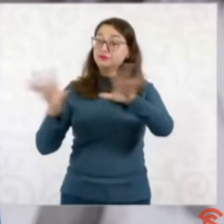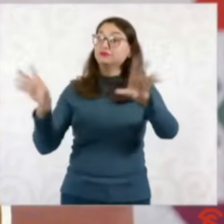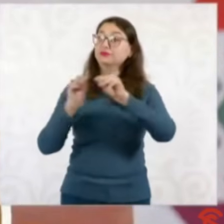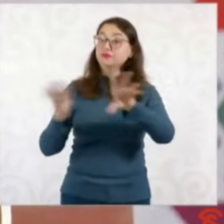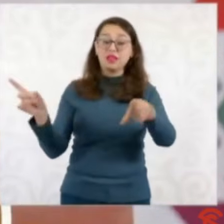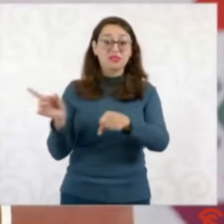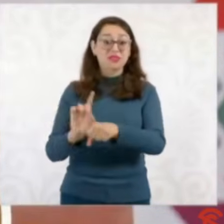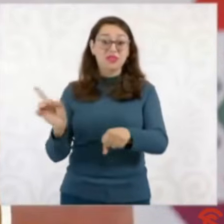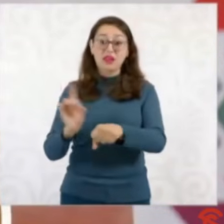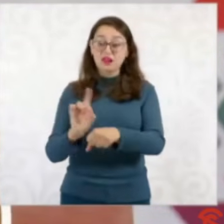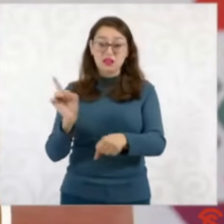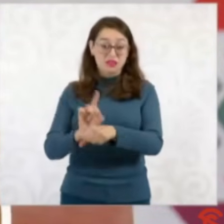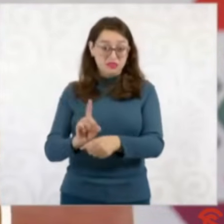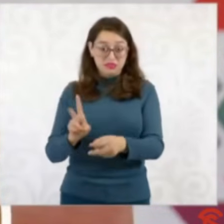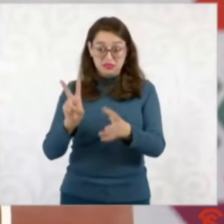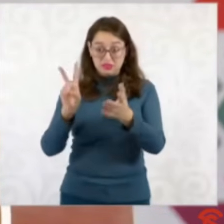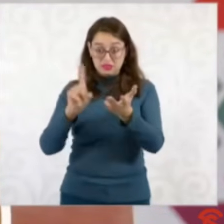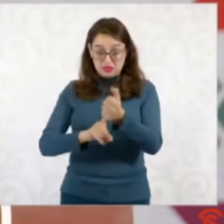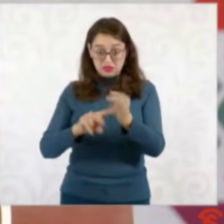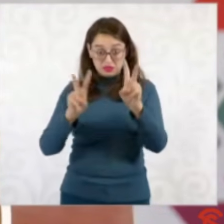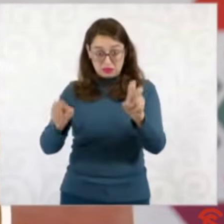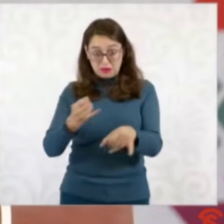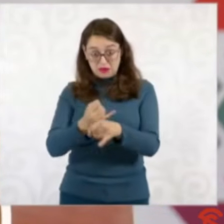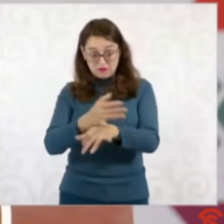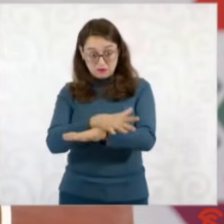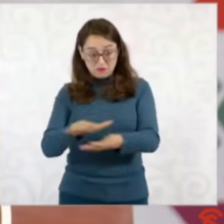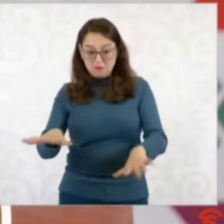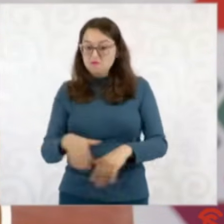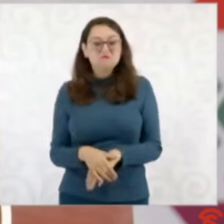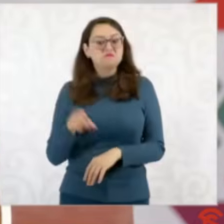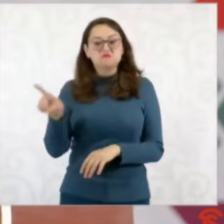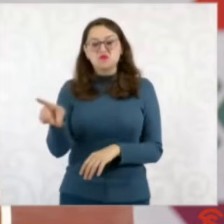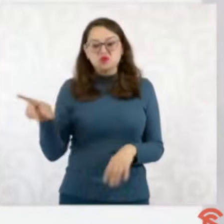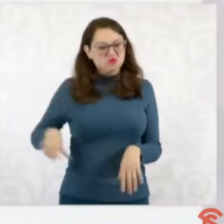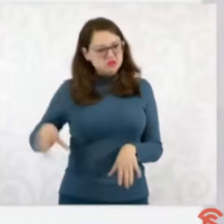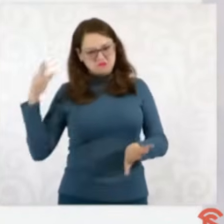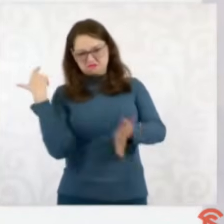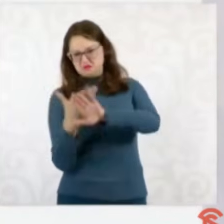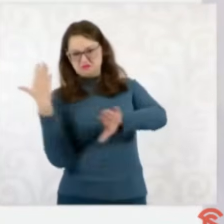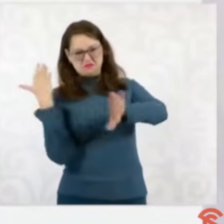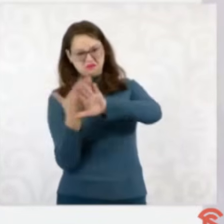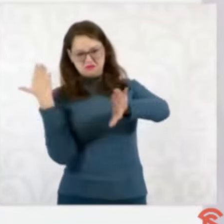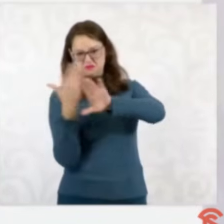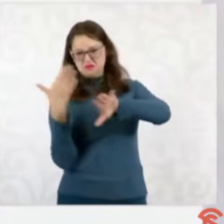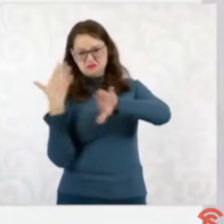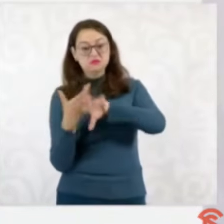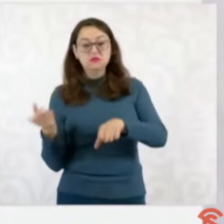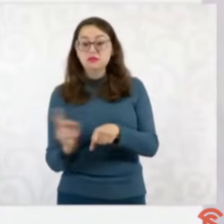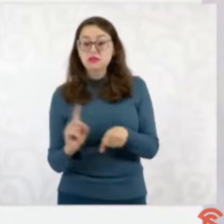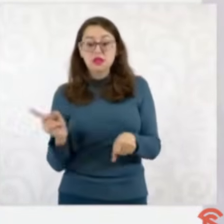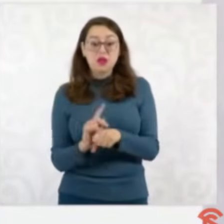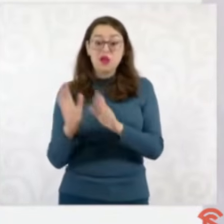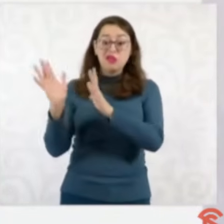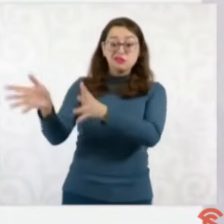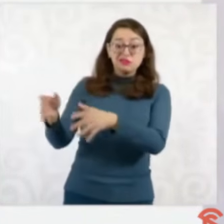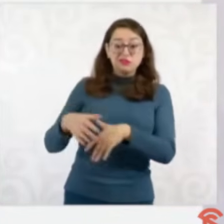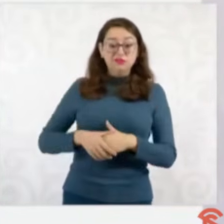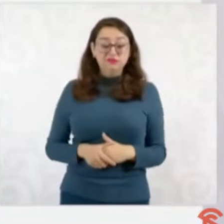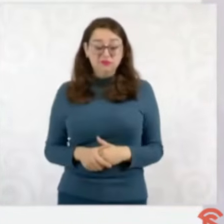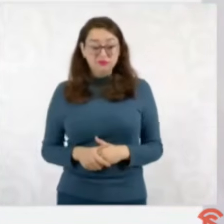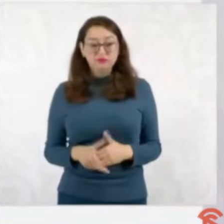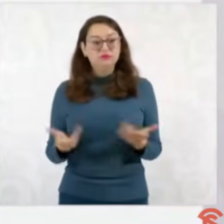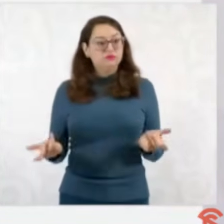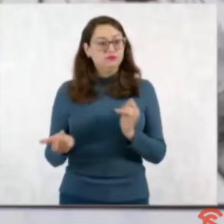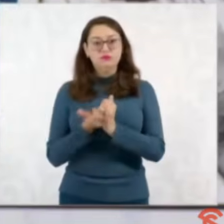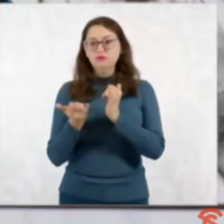hace campaña política en contra de la presidenta y del gobierno de México. A eso se dedica. Bueno, y otros medios